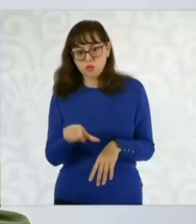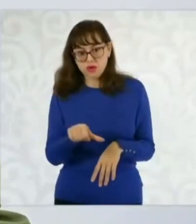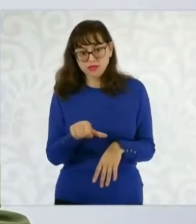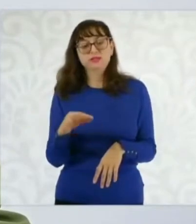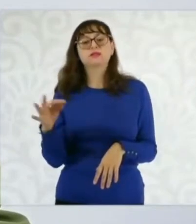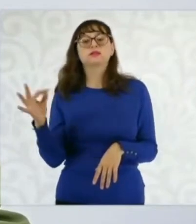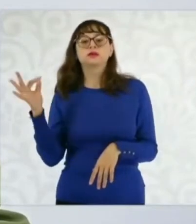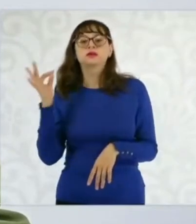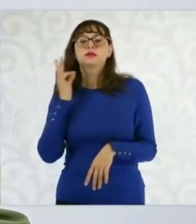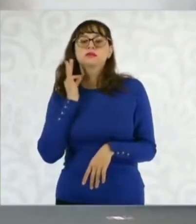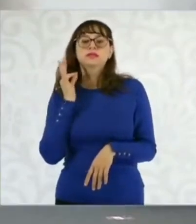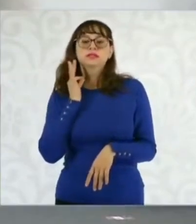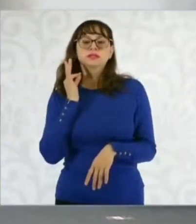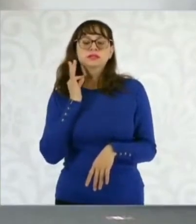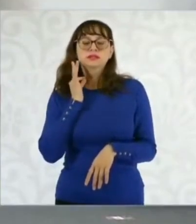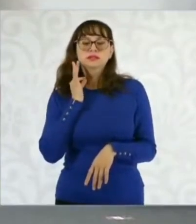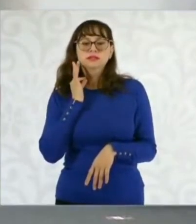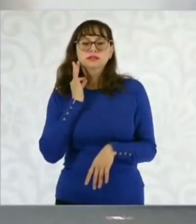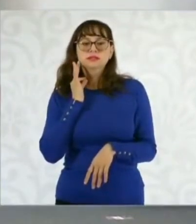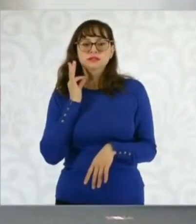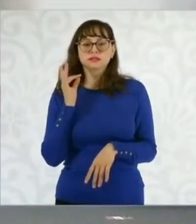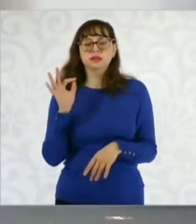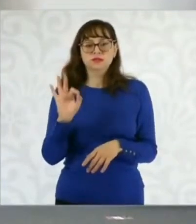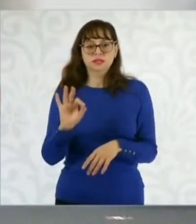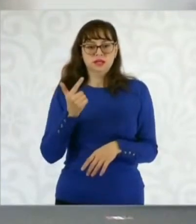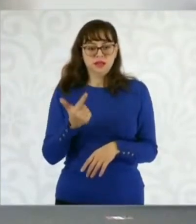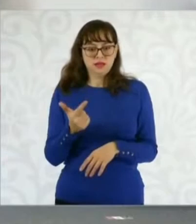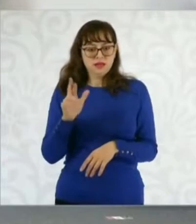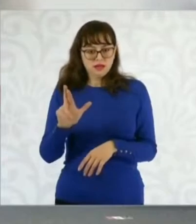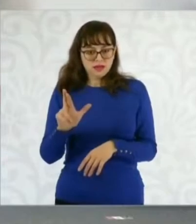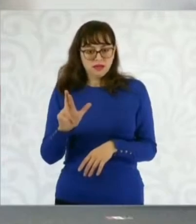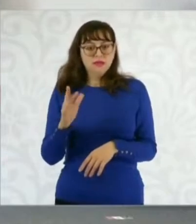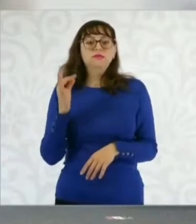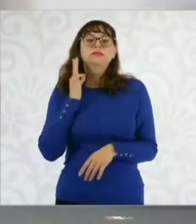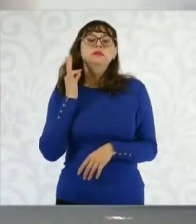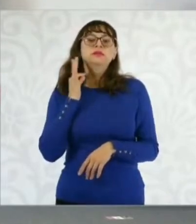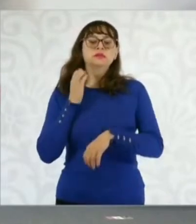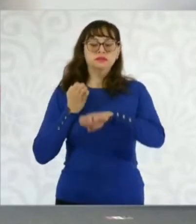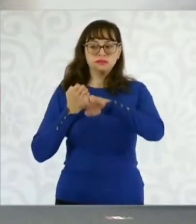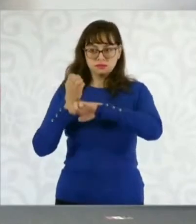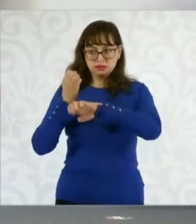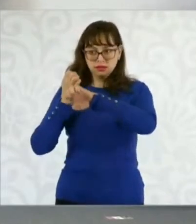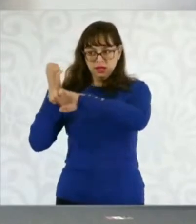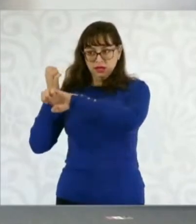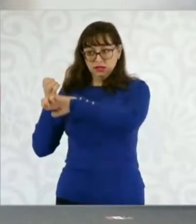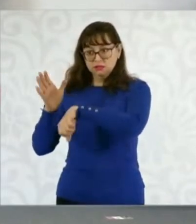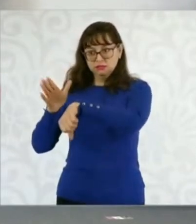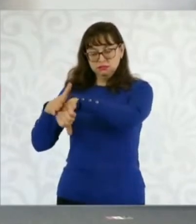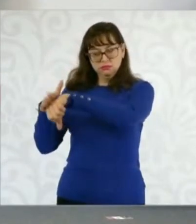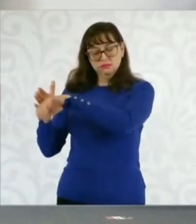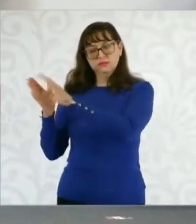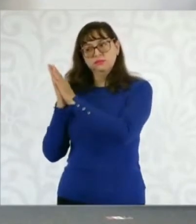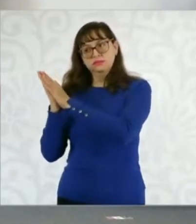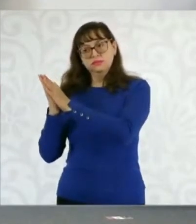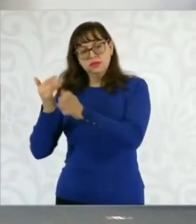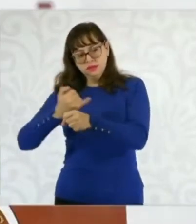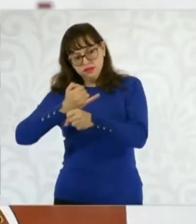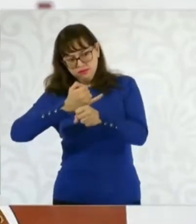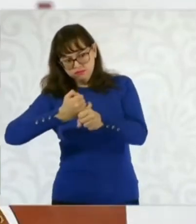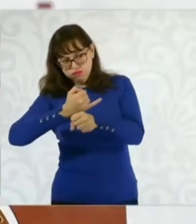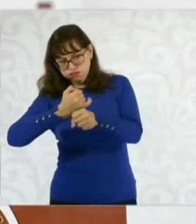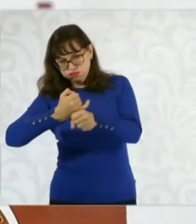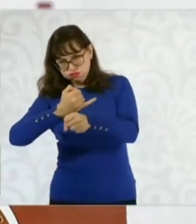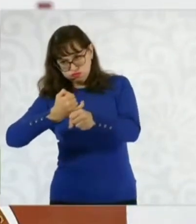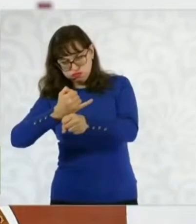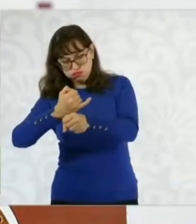a las fiscalías general de la República, en su caso, a las de los estados, y por parte de